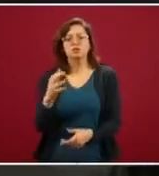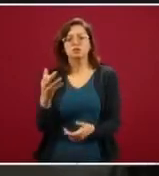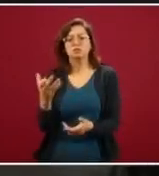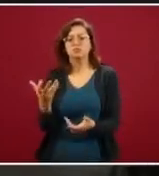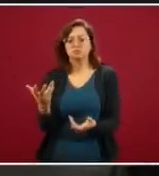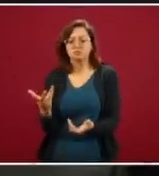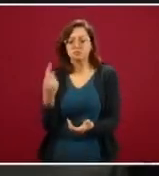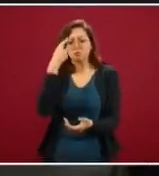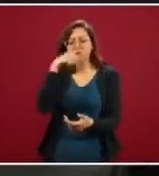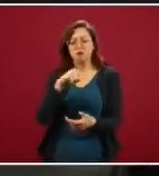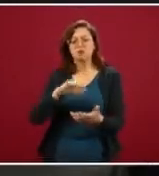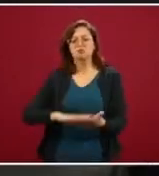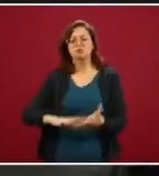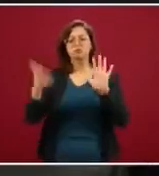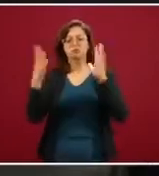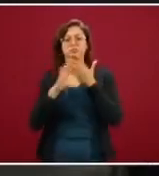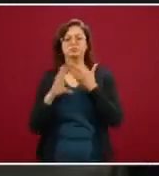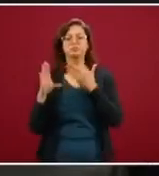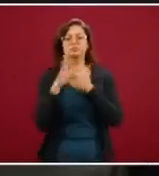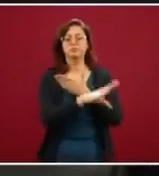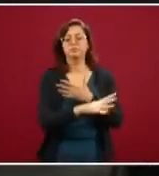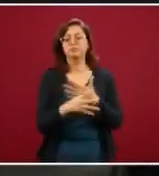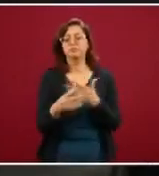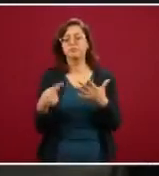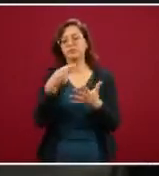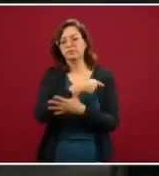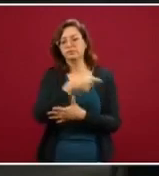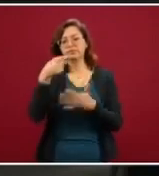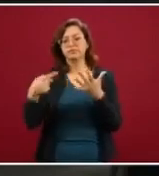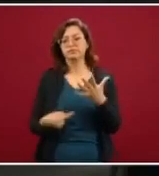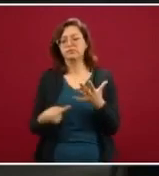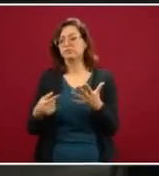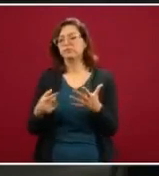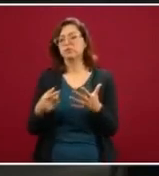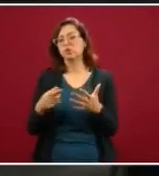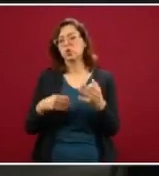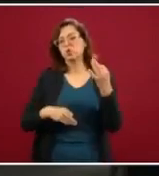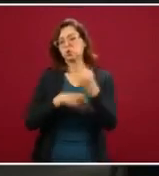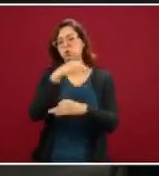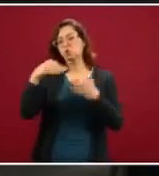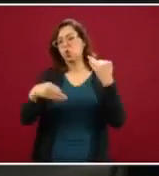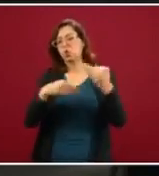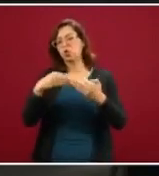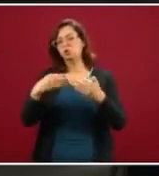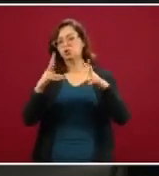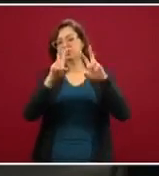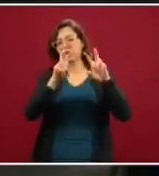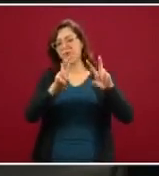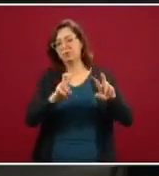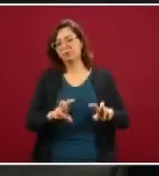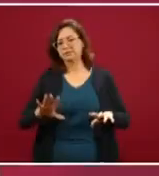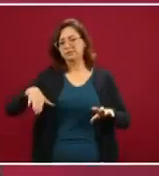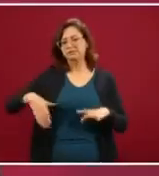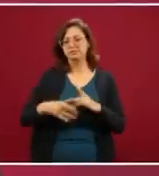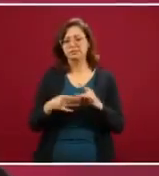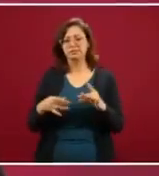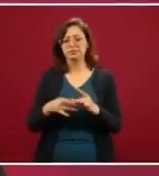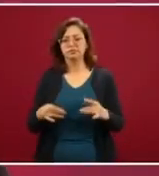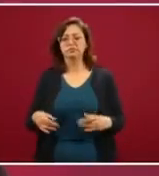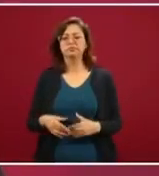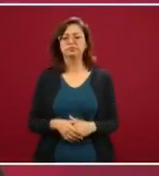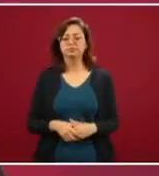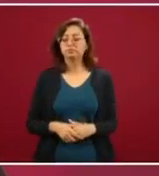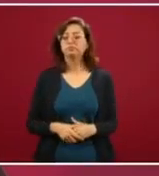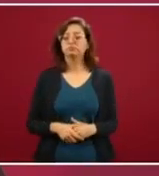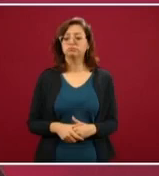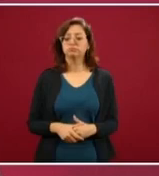combatir la violencia en la que vivimos y bueno, todo este tipo de derivados que usted ha mencionado. Sí tenemos